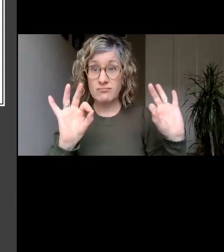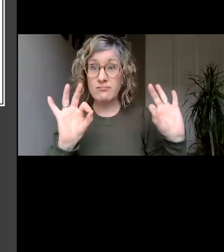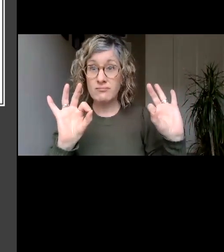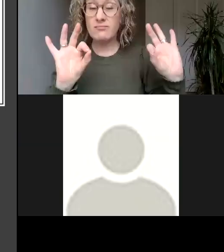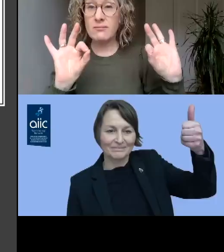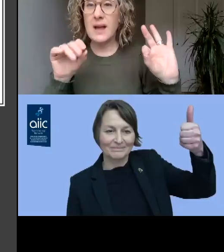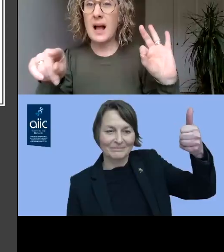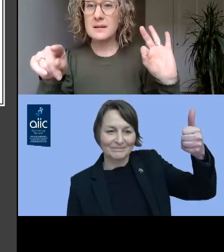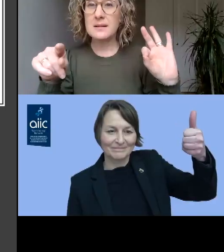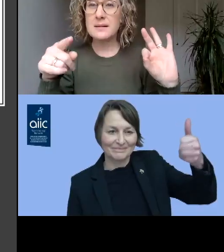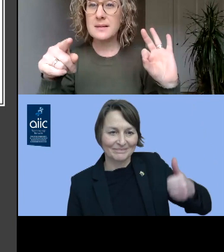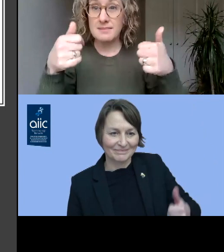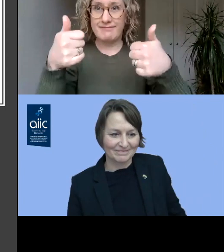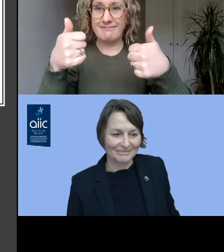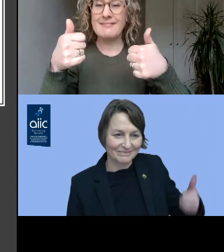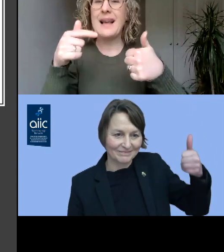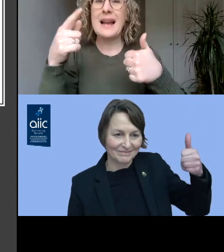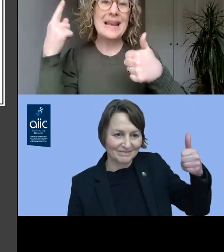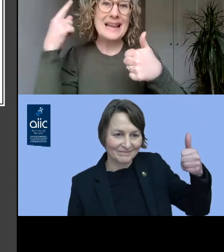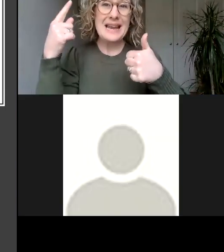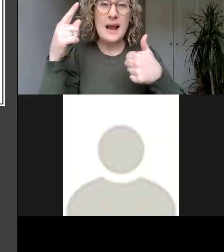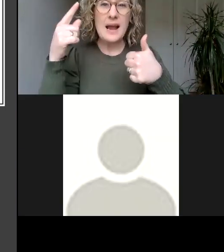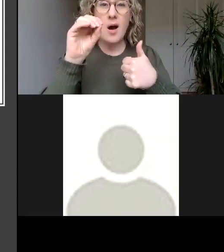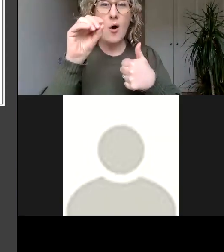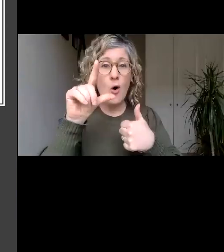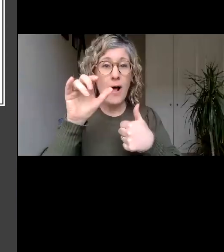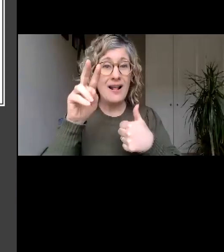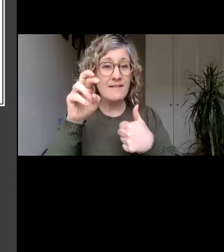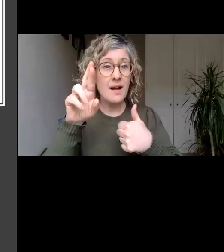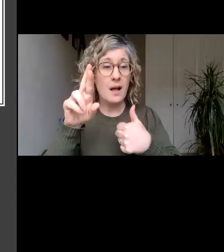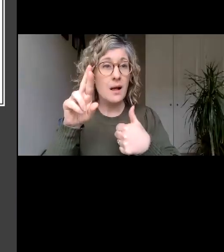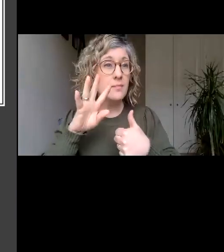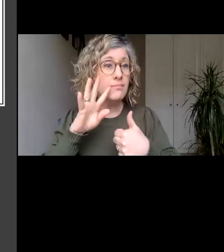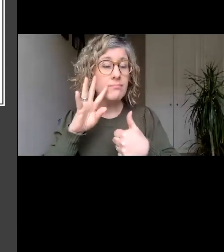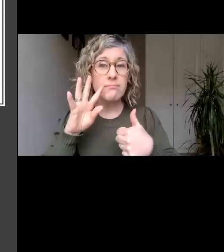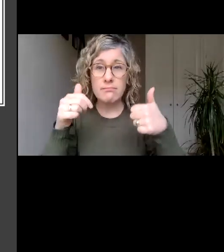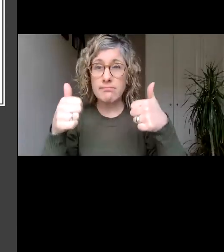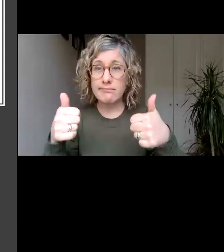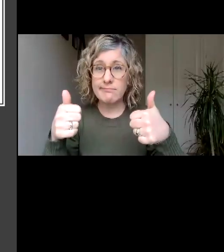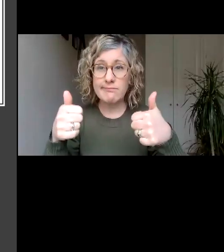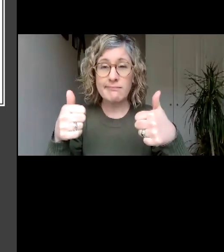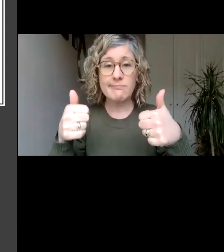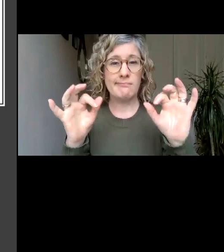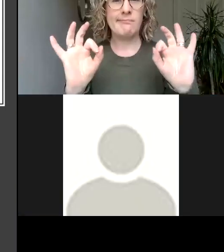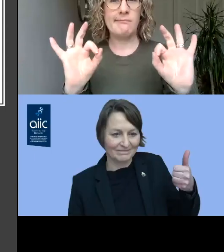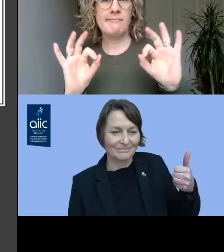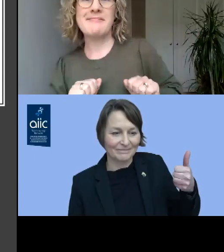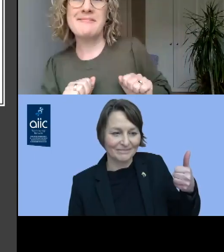¿Ven las diapositivas? ¿Pueden confirmar, por favor? Muy bien.